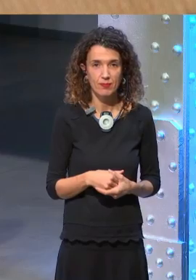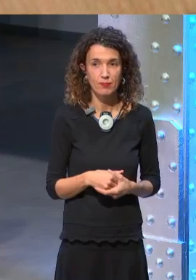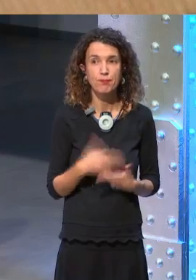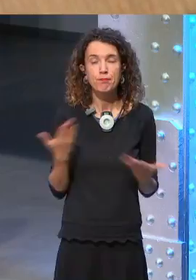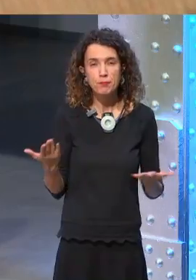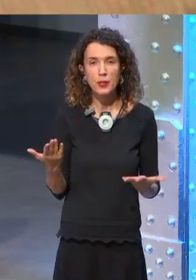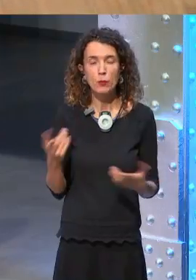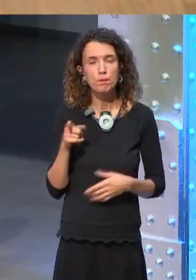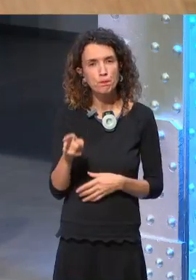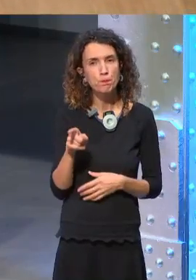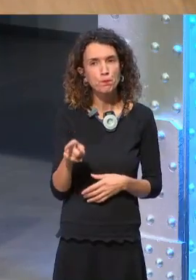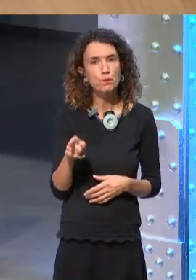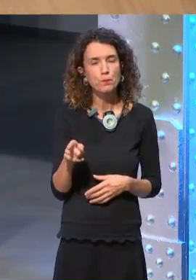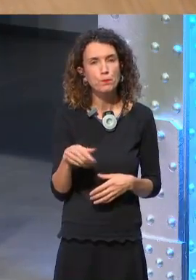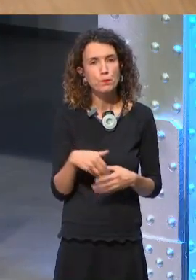Pero sí que te